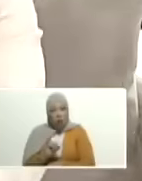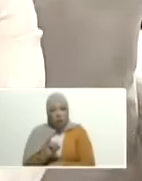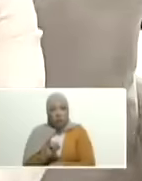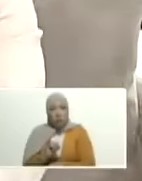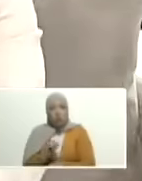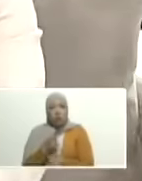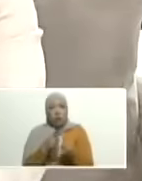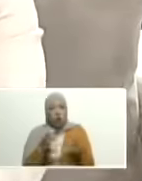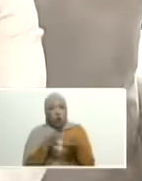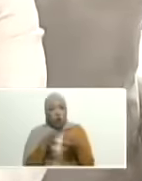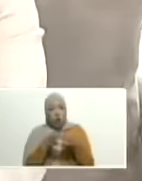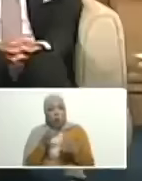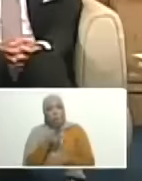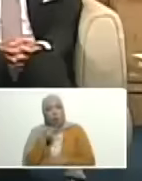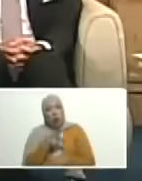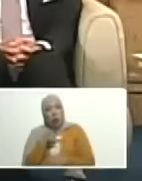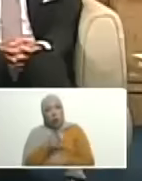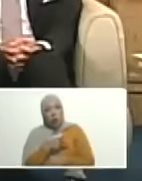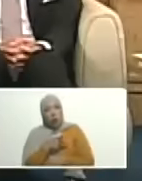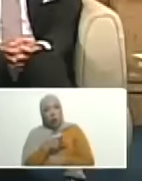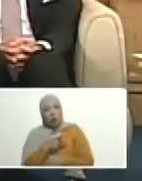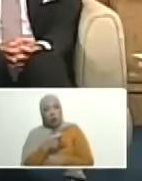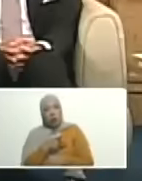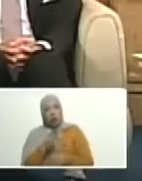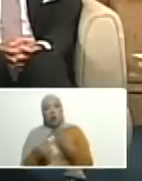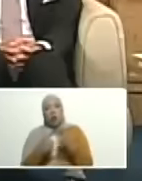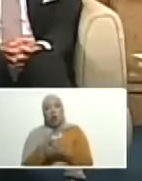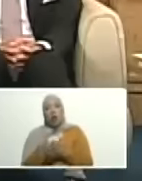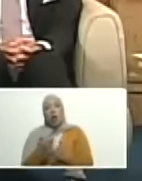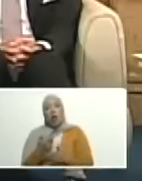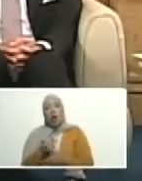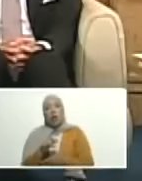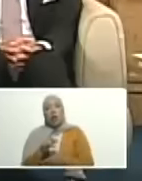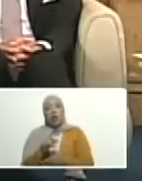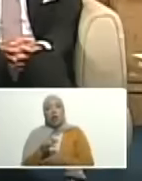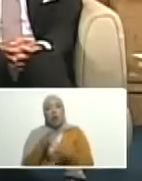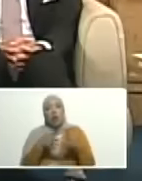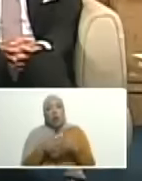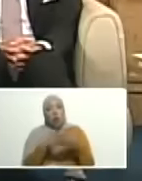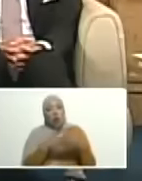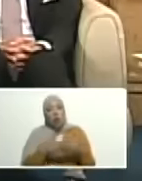con delegaciones que llegan del norte,